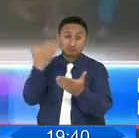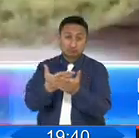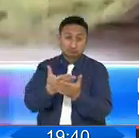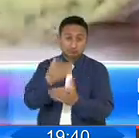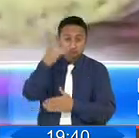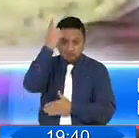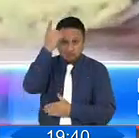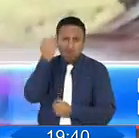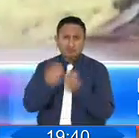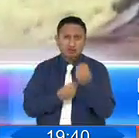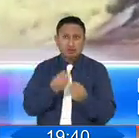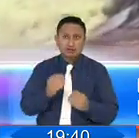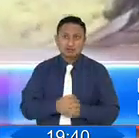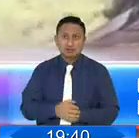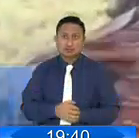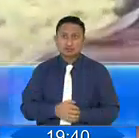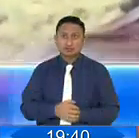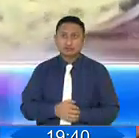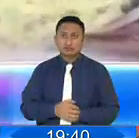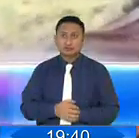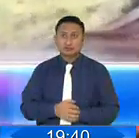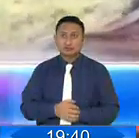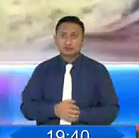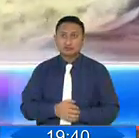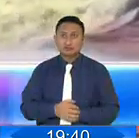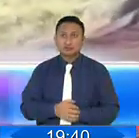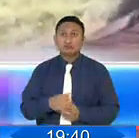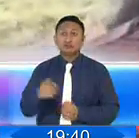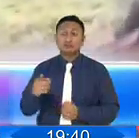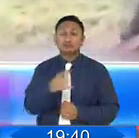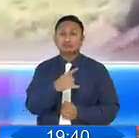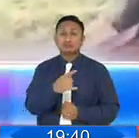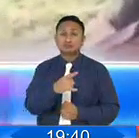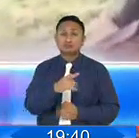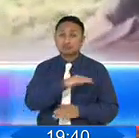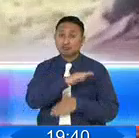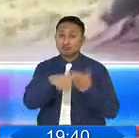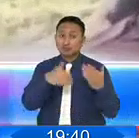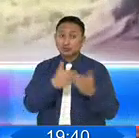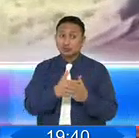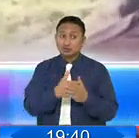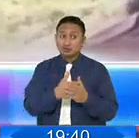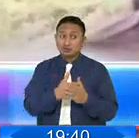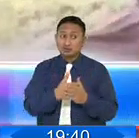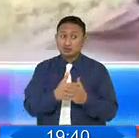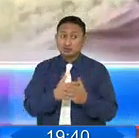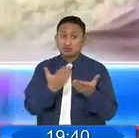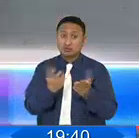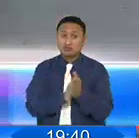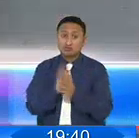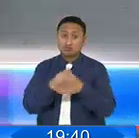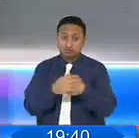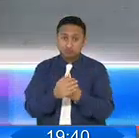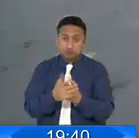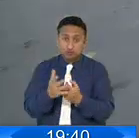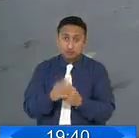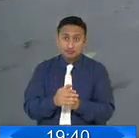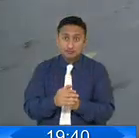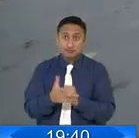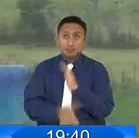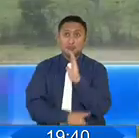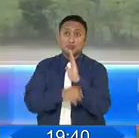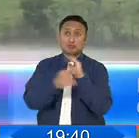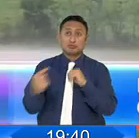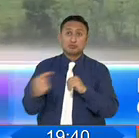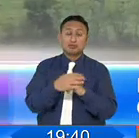tareas? Que si no hay en el baño, no tienen todo el agua, todo los jabón para lavar a los niñitos. Pero de Pastaza nos